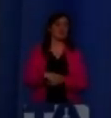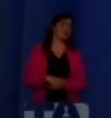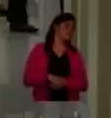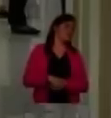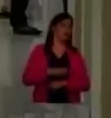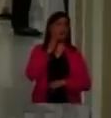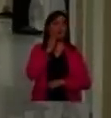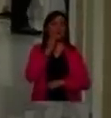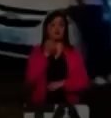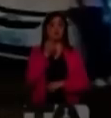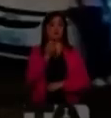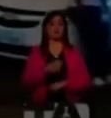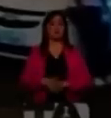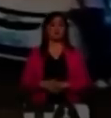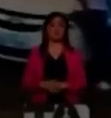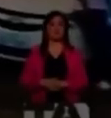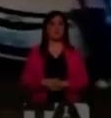su padre.